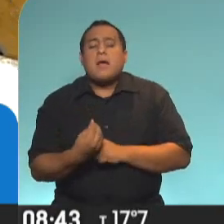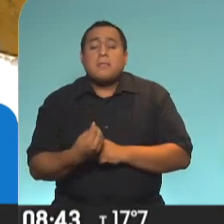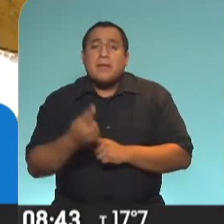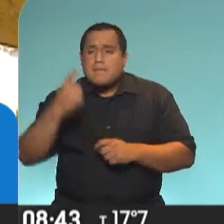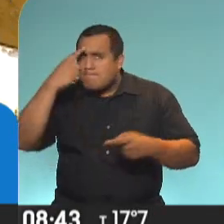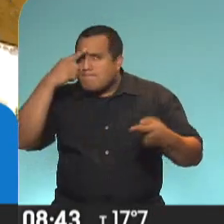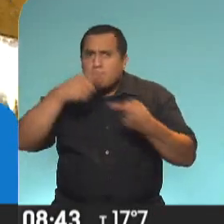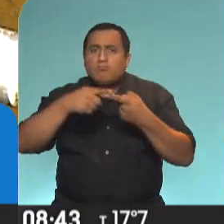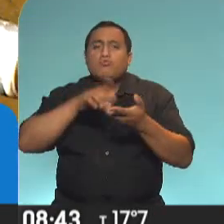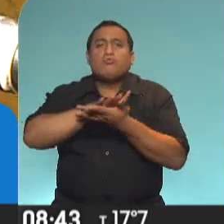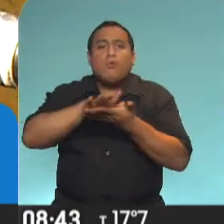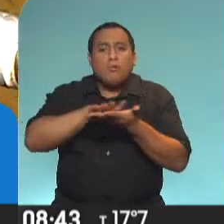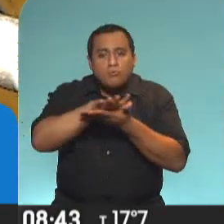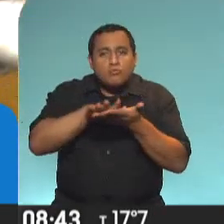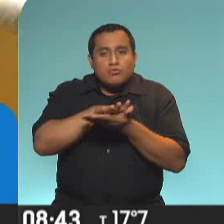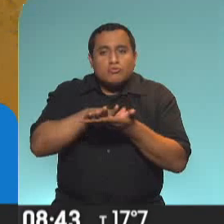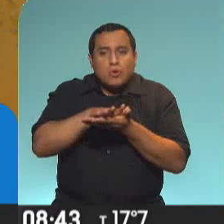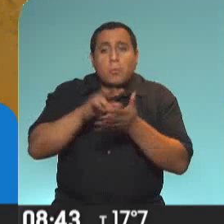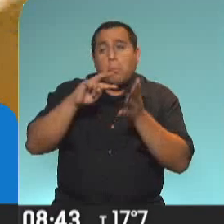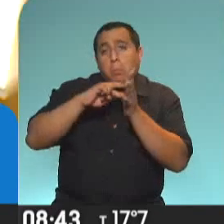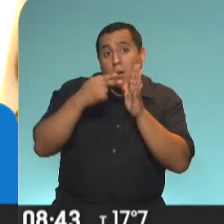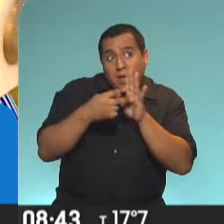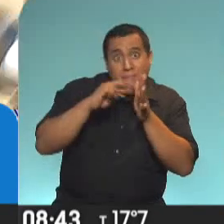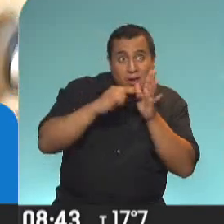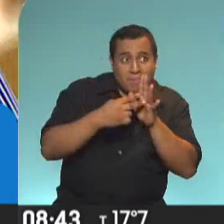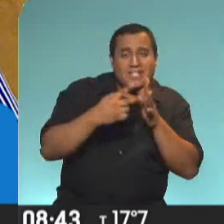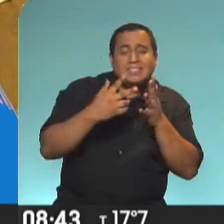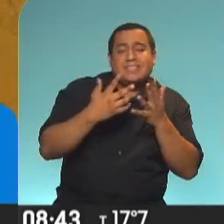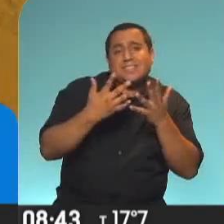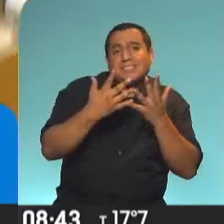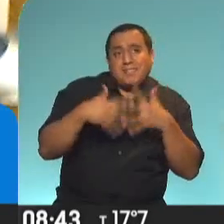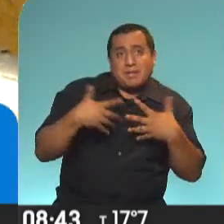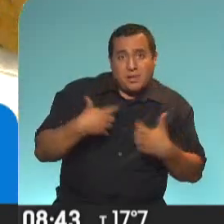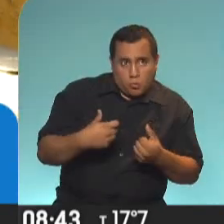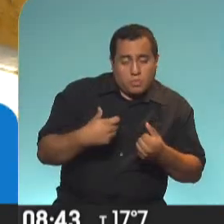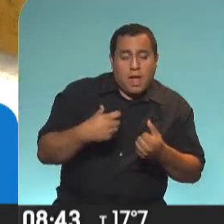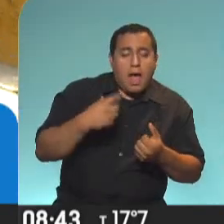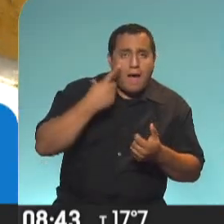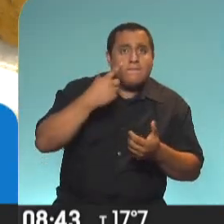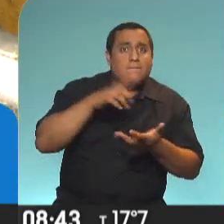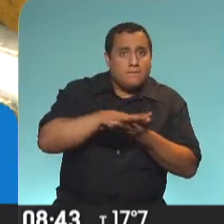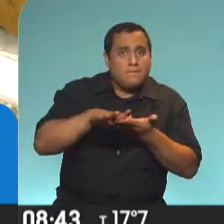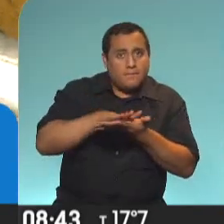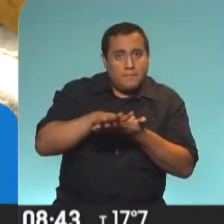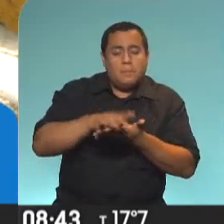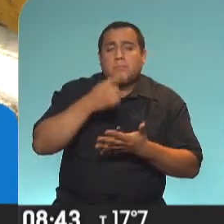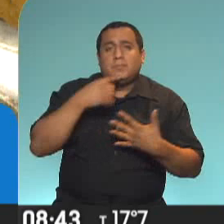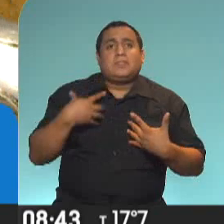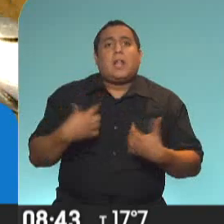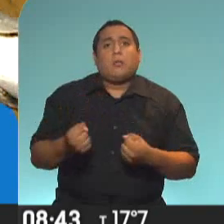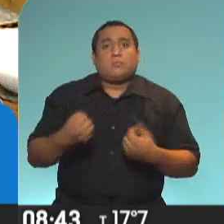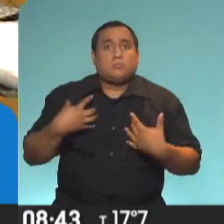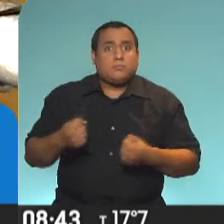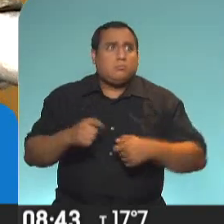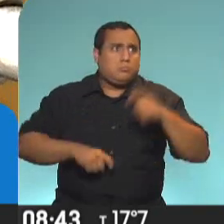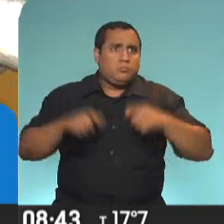buscar es solución a los problemas que tiene el sistema de salud, ¿no? Estamos hablando de la salud de toda